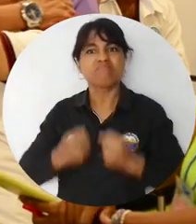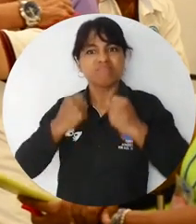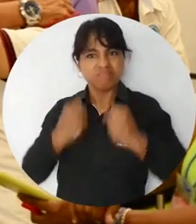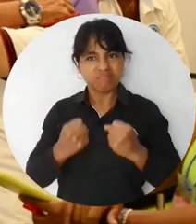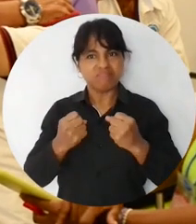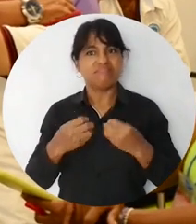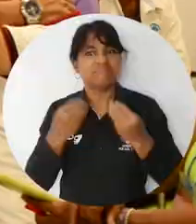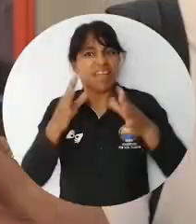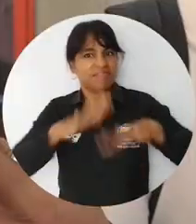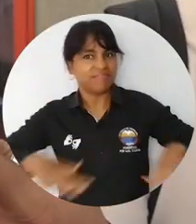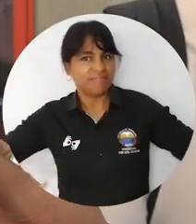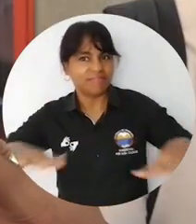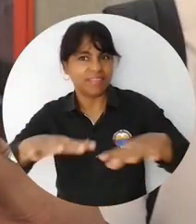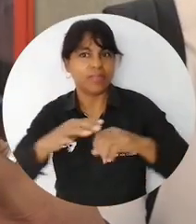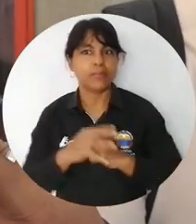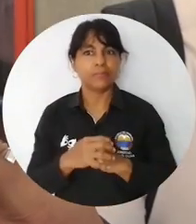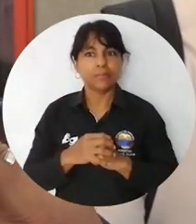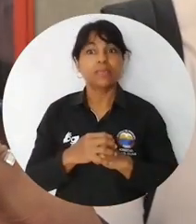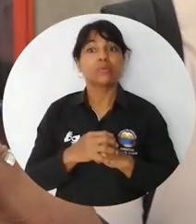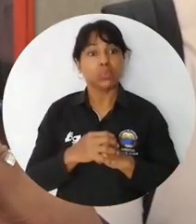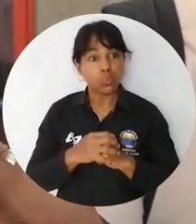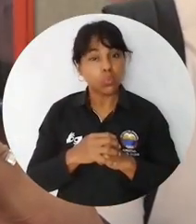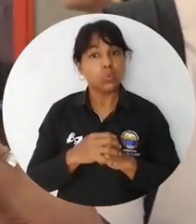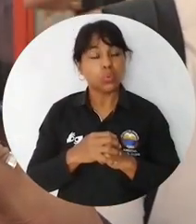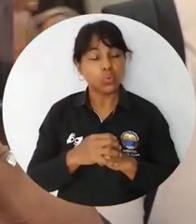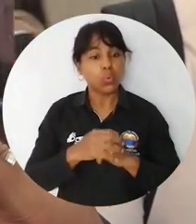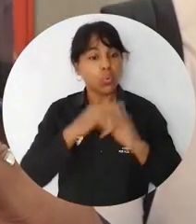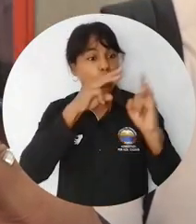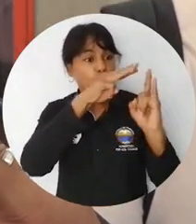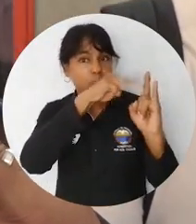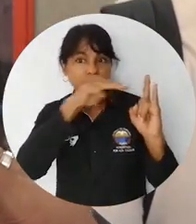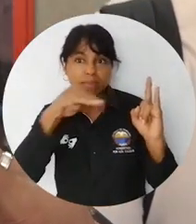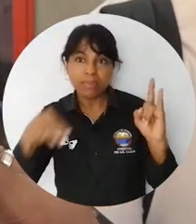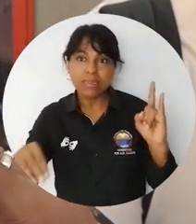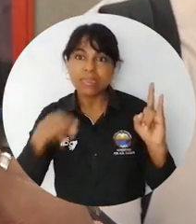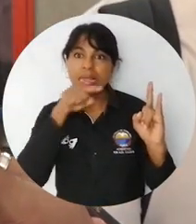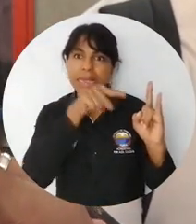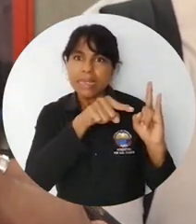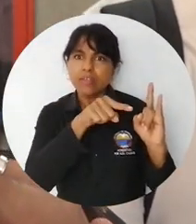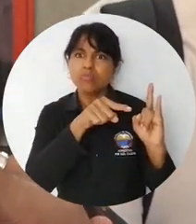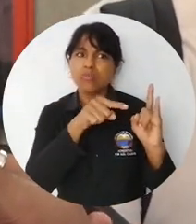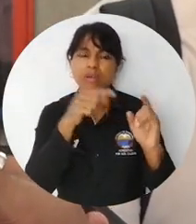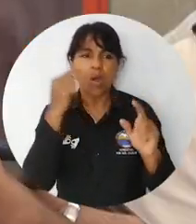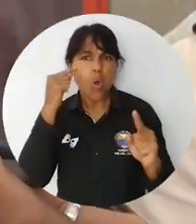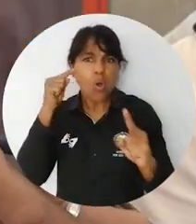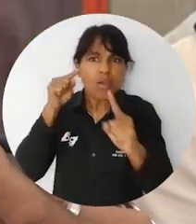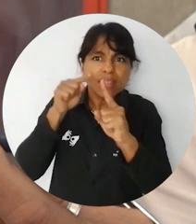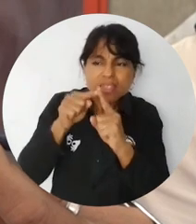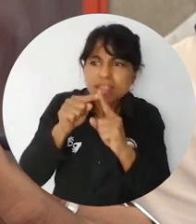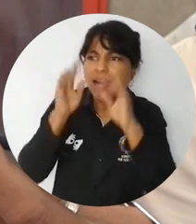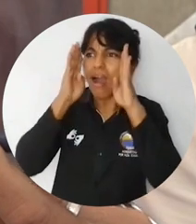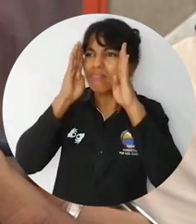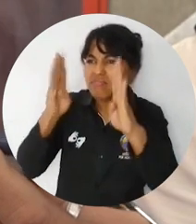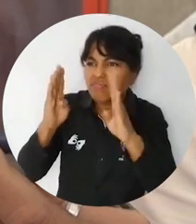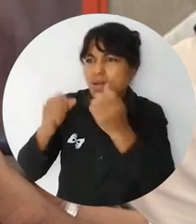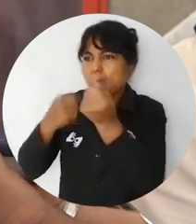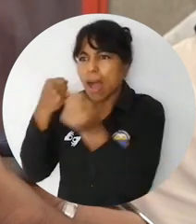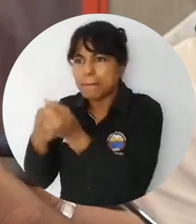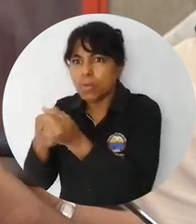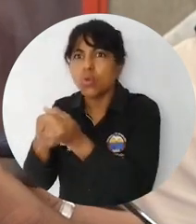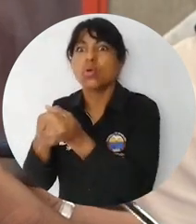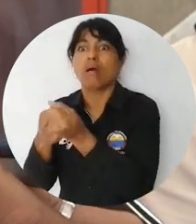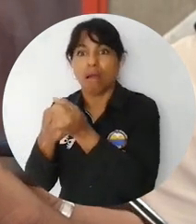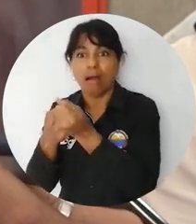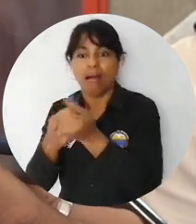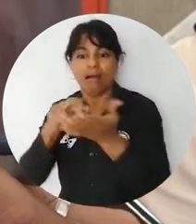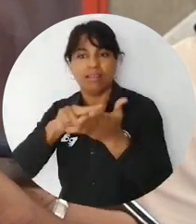y para el territorio. Que la Universidad de Magdalena haya ya tomado esa iniciativa significa que está absolutamente